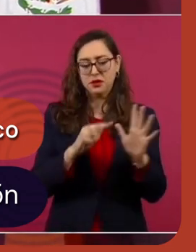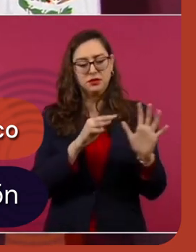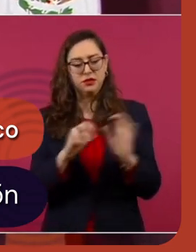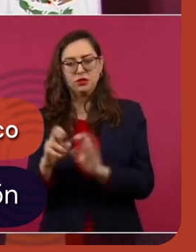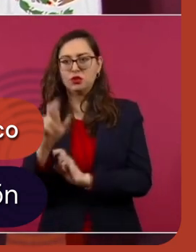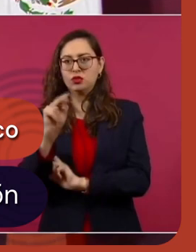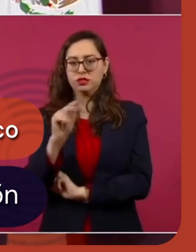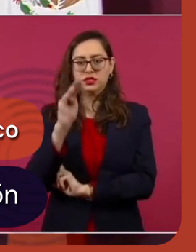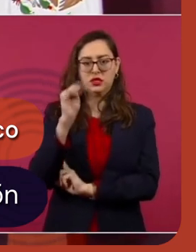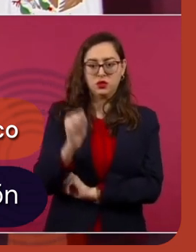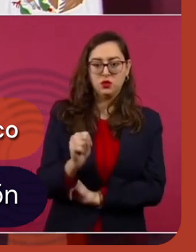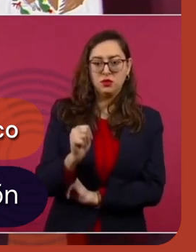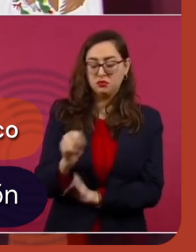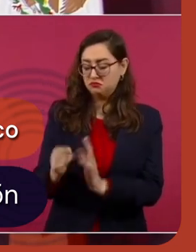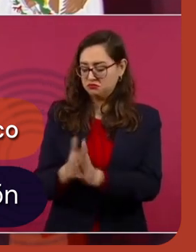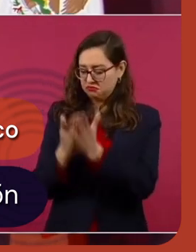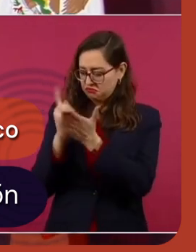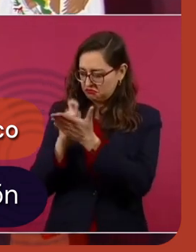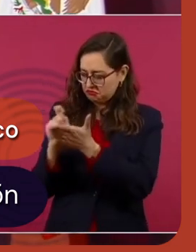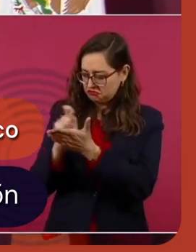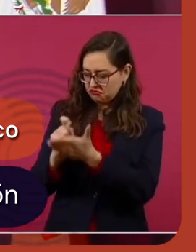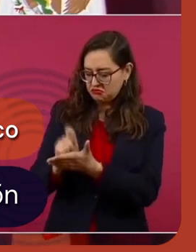1989, sobre